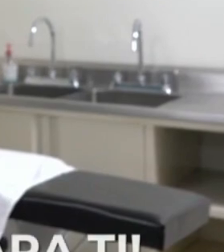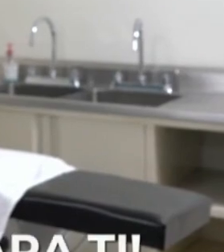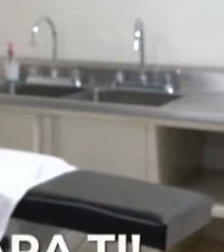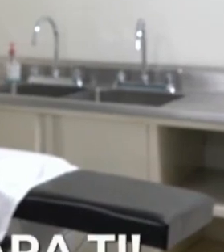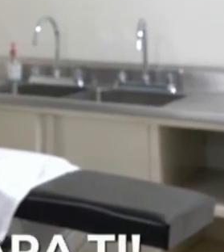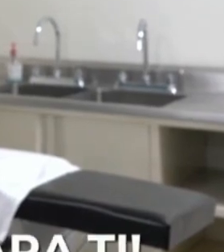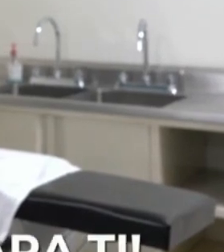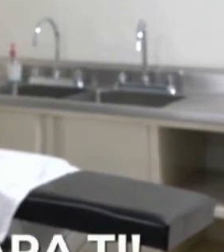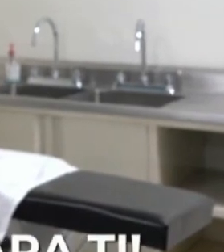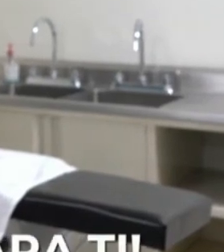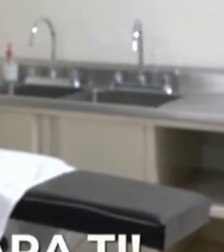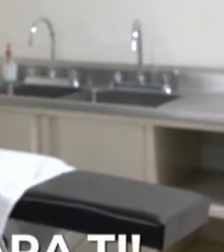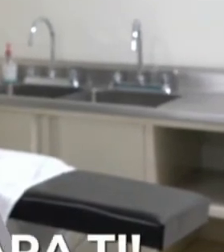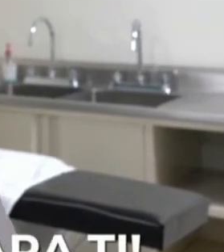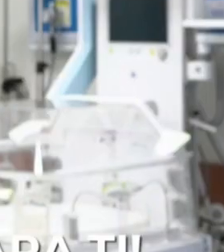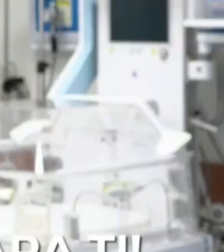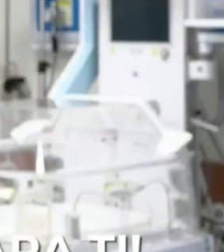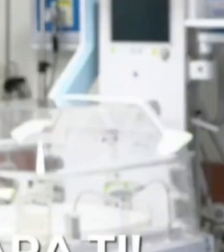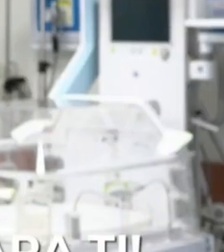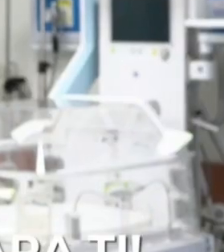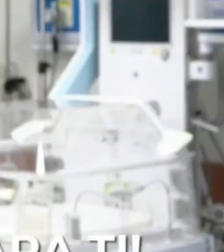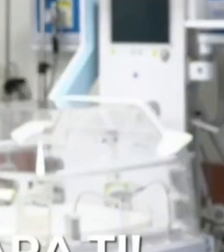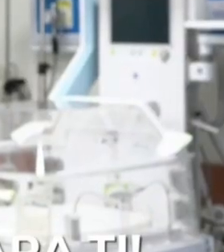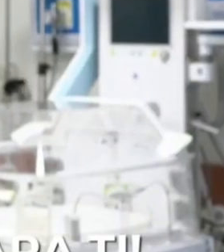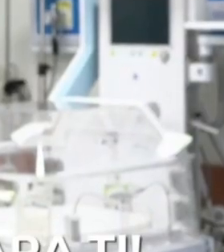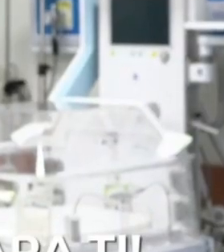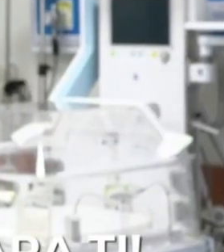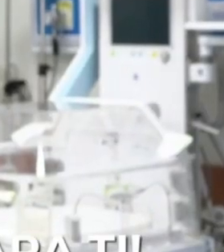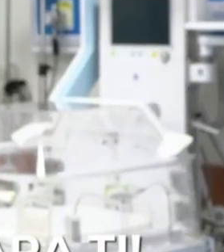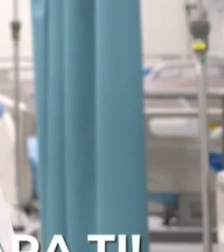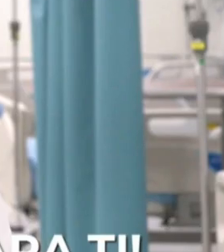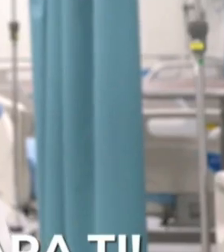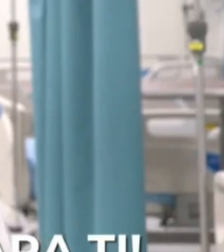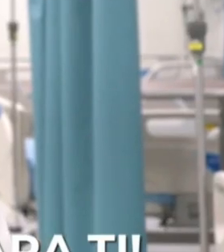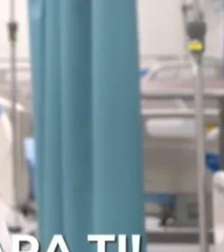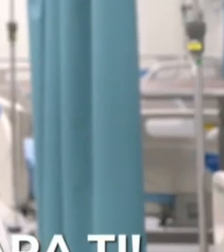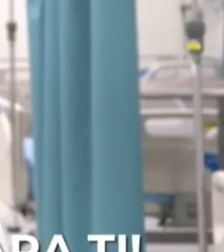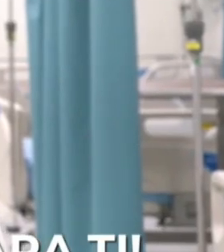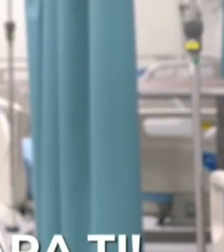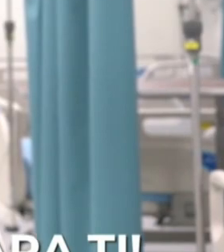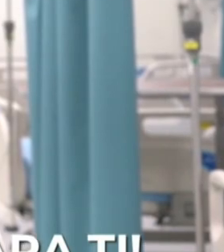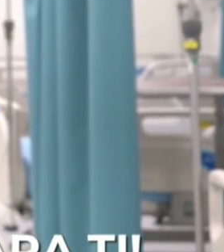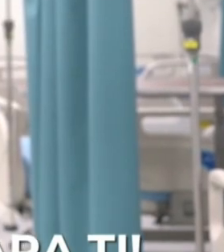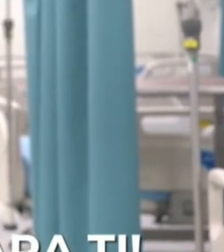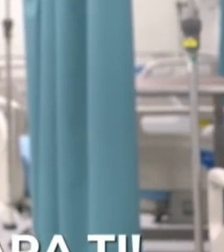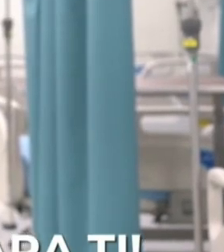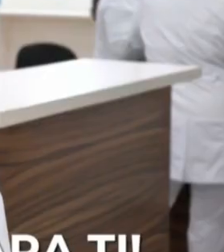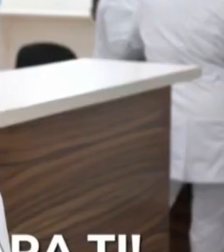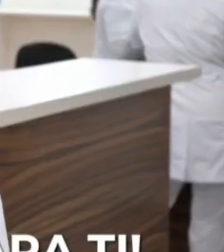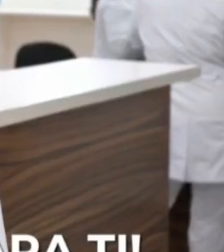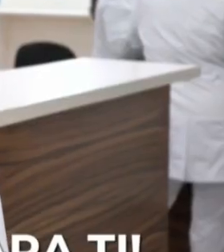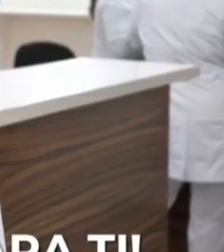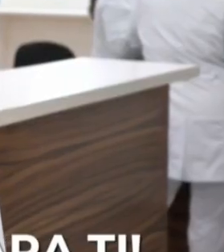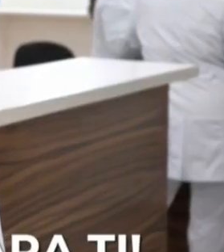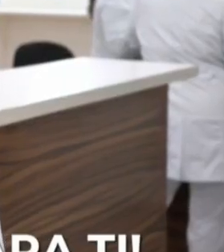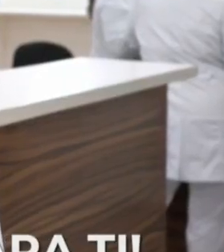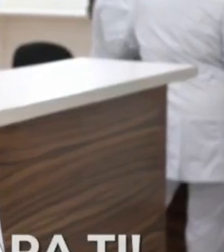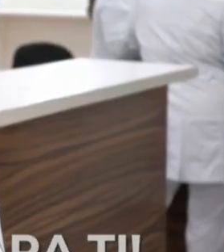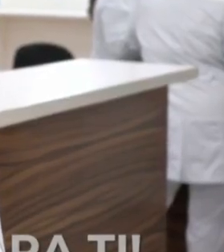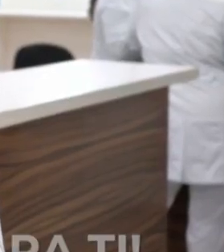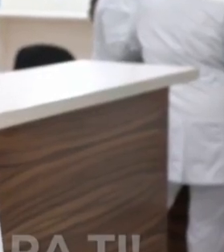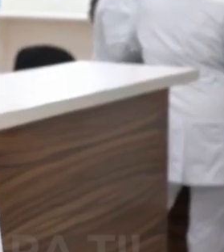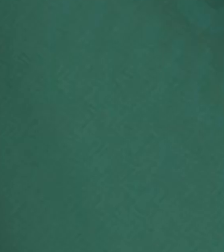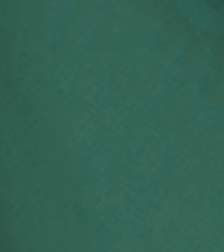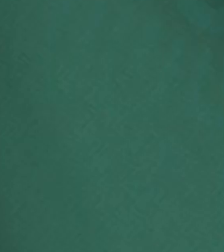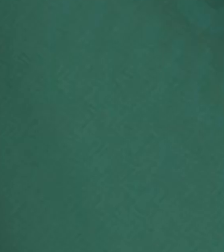El IMSS Bienestar es para ti. IMSS Bienestar es para ti. El IMSS Bienestar es para ti. El IMSS Bienestar es